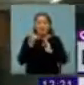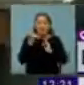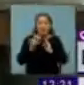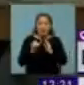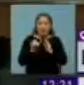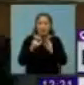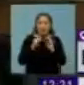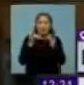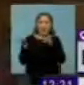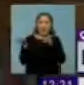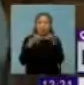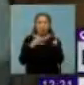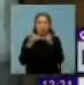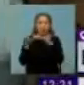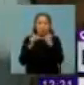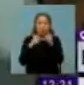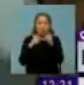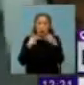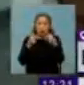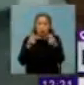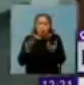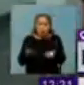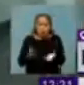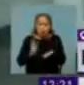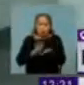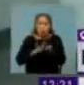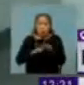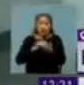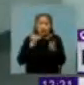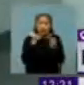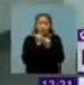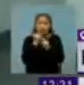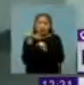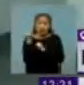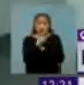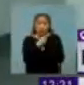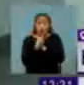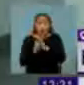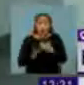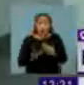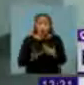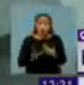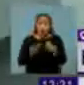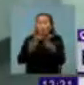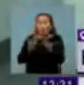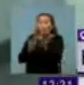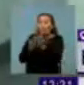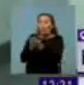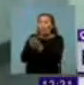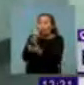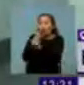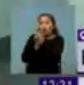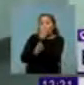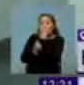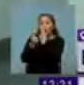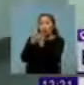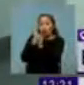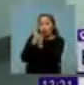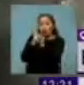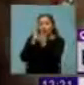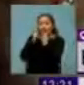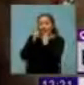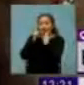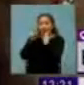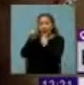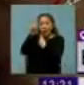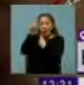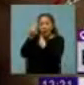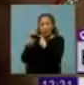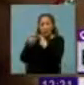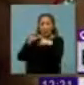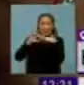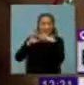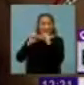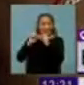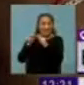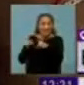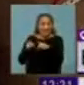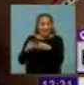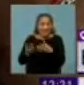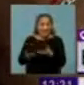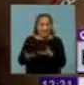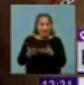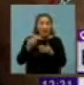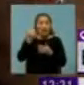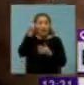que no haya discusión entre el consejo en cuanto a la labor nuestra que es el pedido de control al ejecutivo acá había